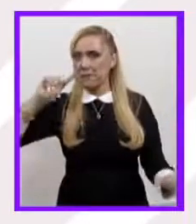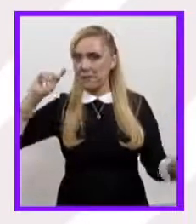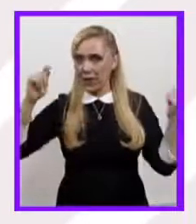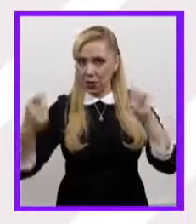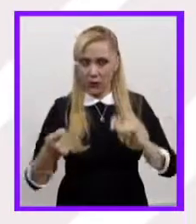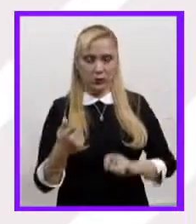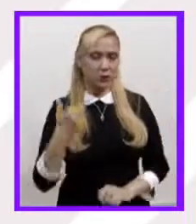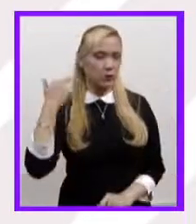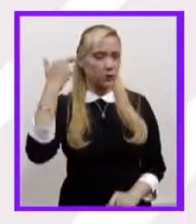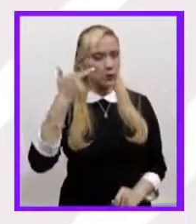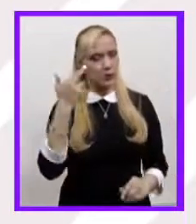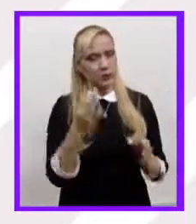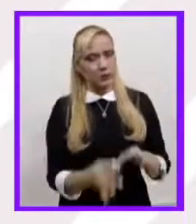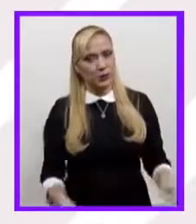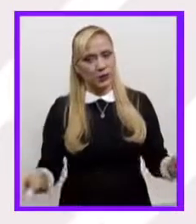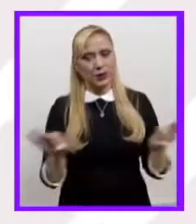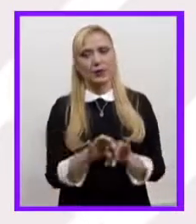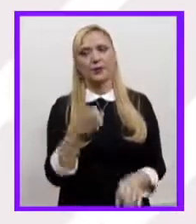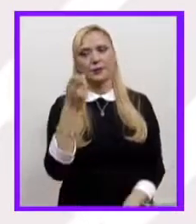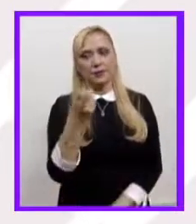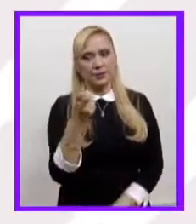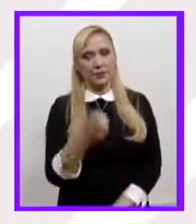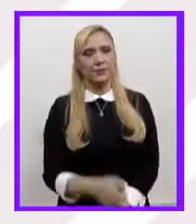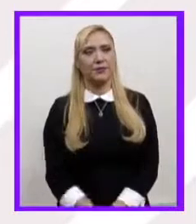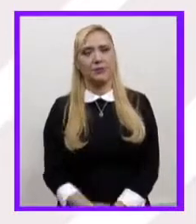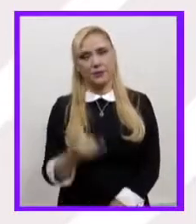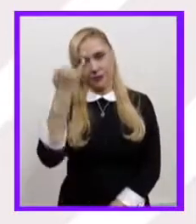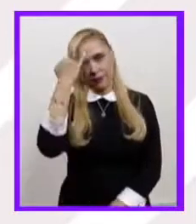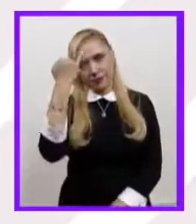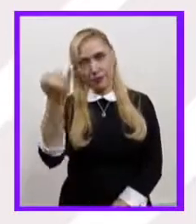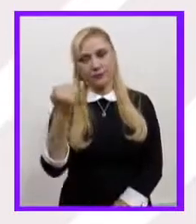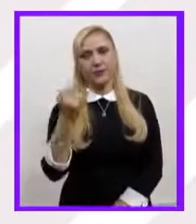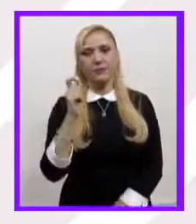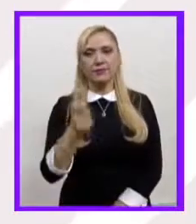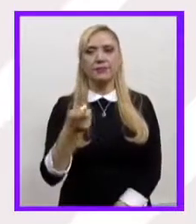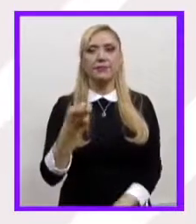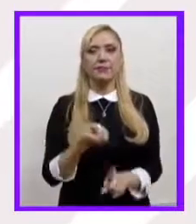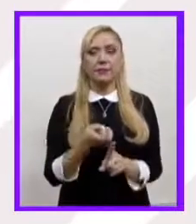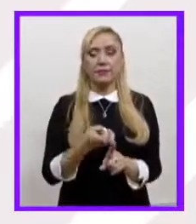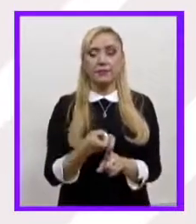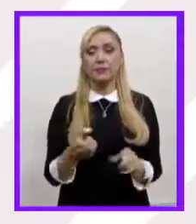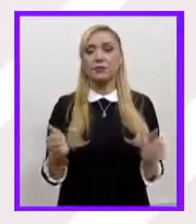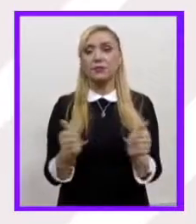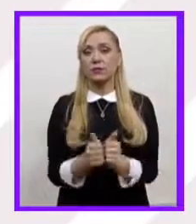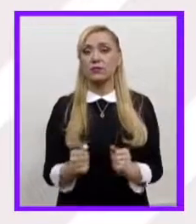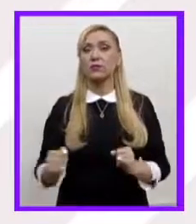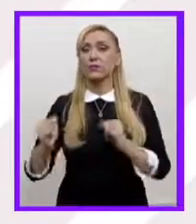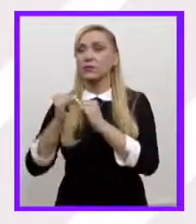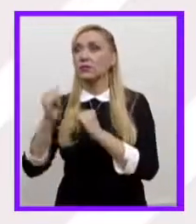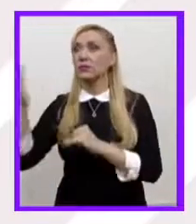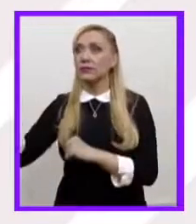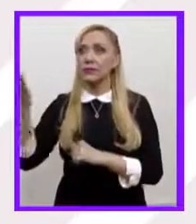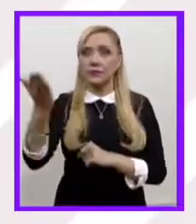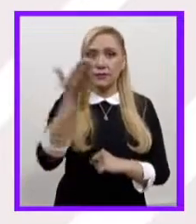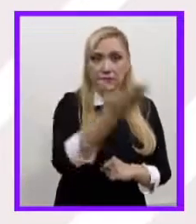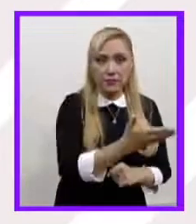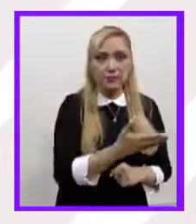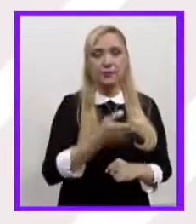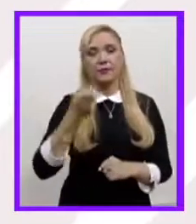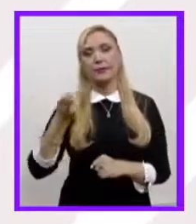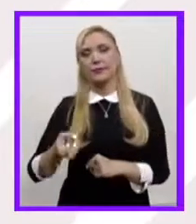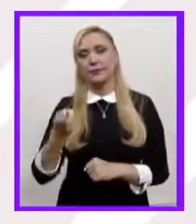es clave, ¿no? Porque precisamente la idea es que a través de instituciones y a través de este